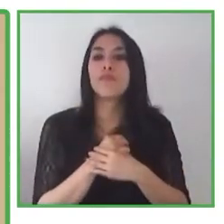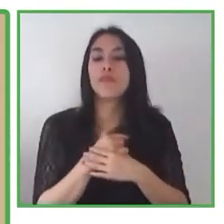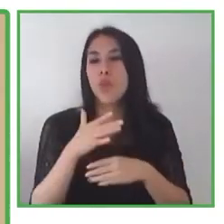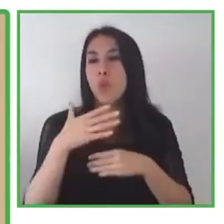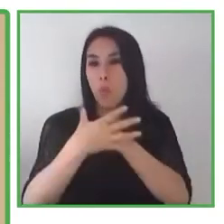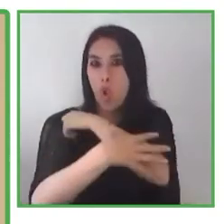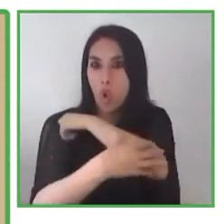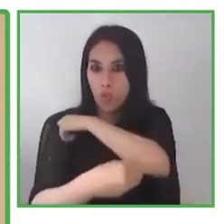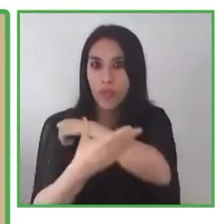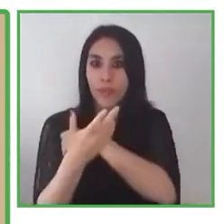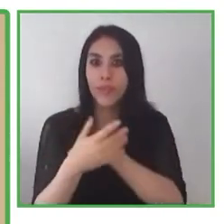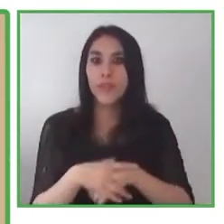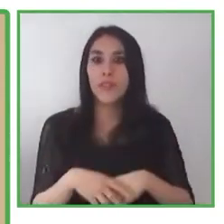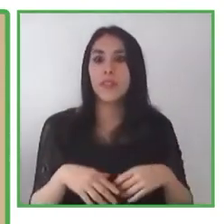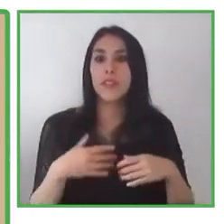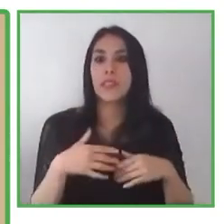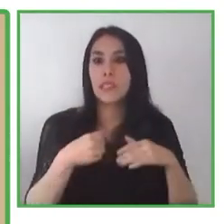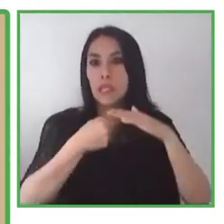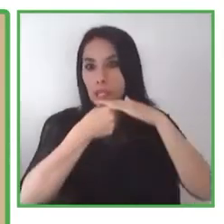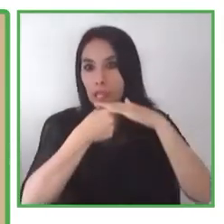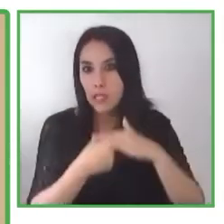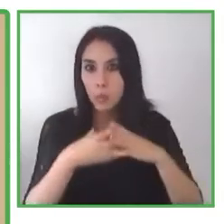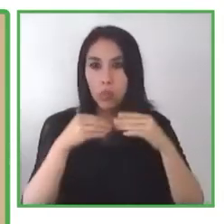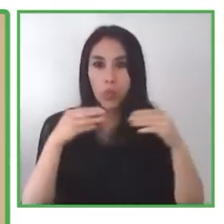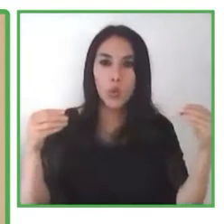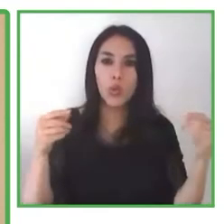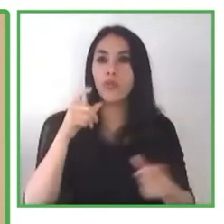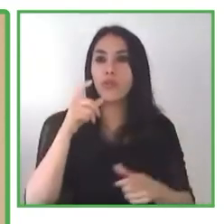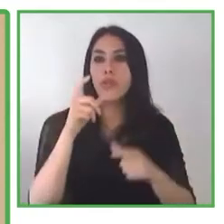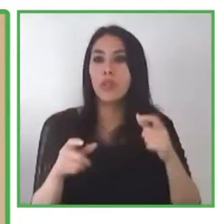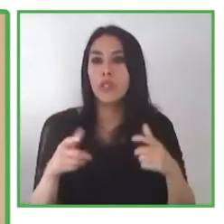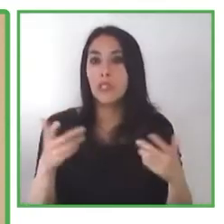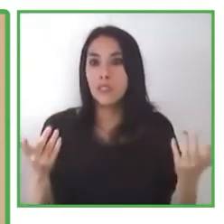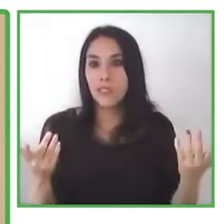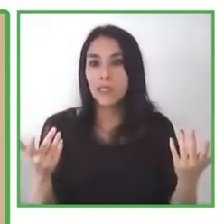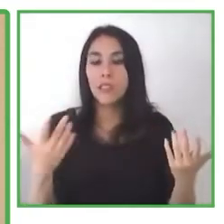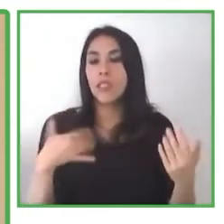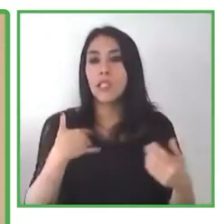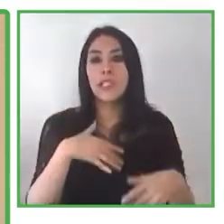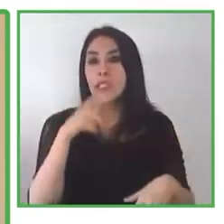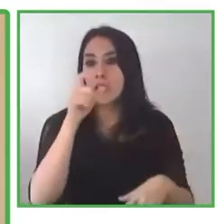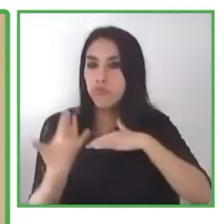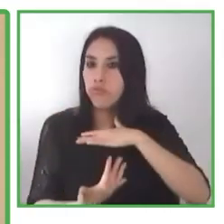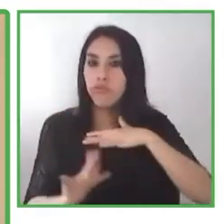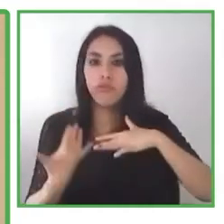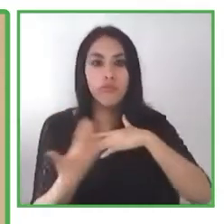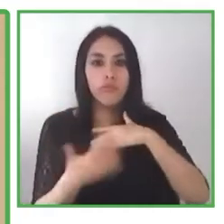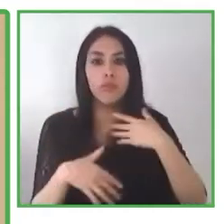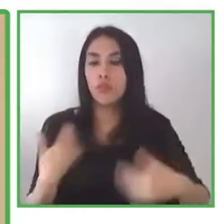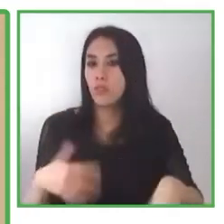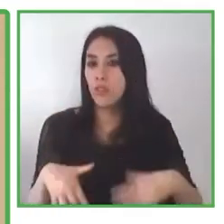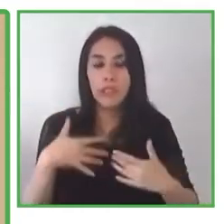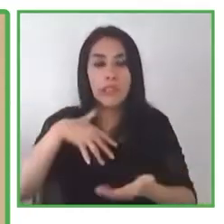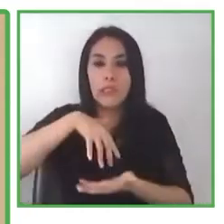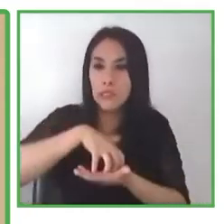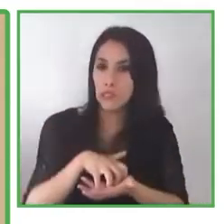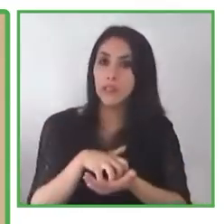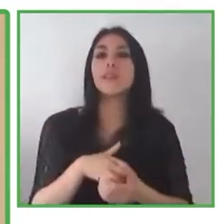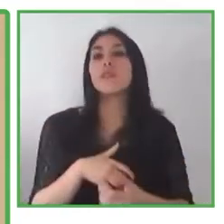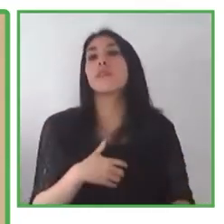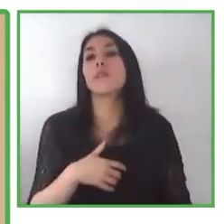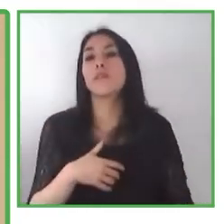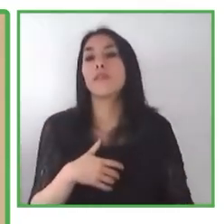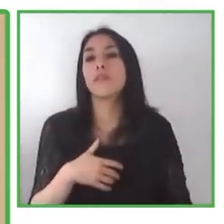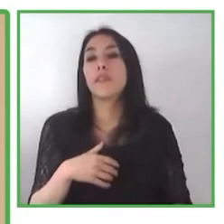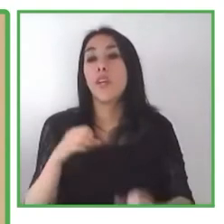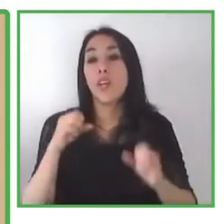el ciclo vicioso de la pobreza y la marginalización que muchas personas sufren o son